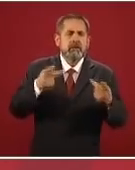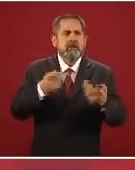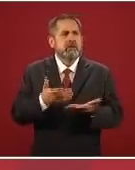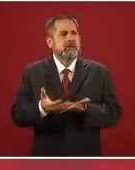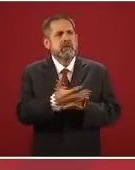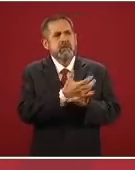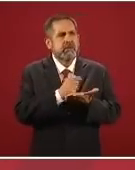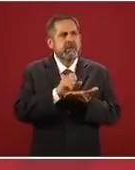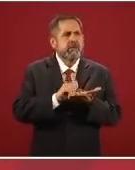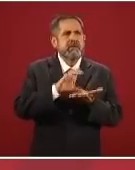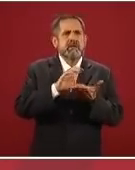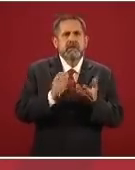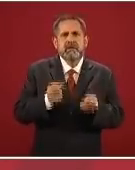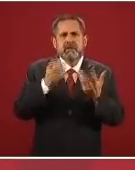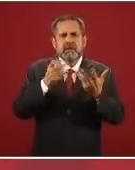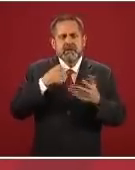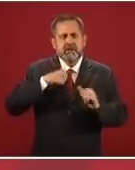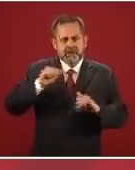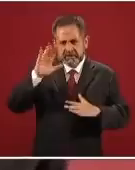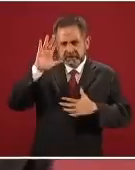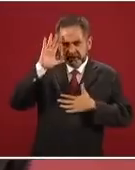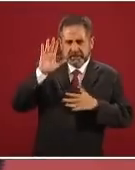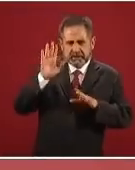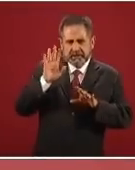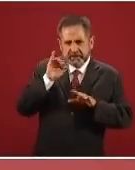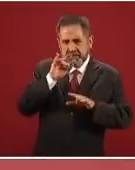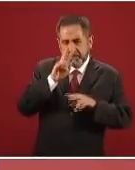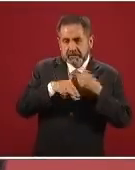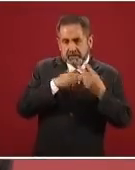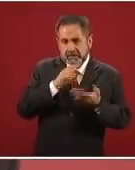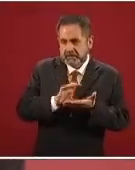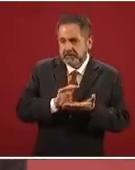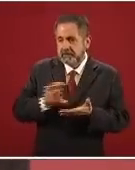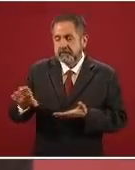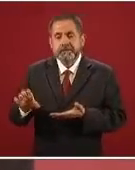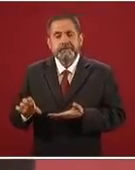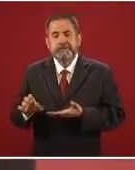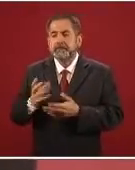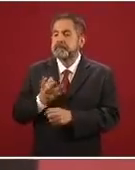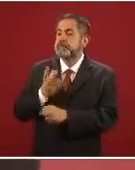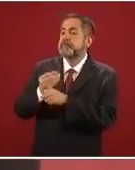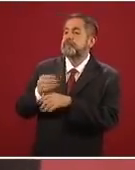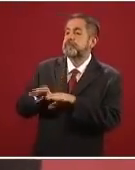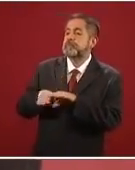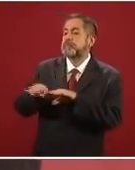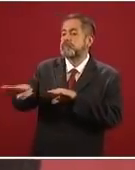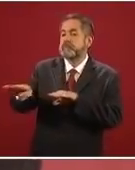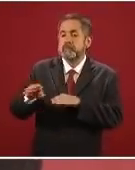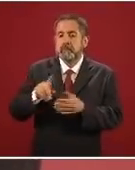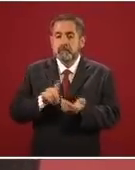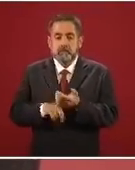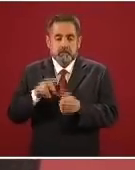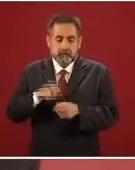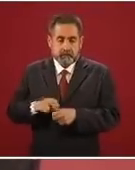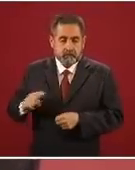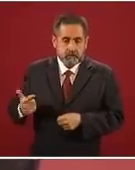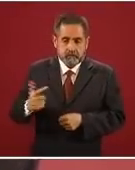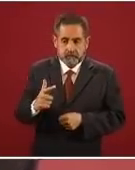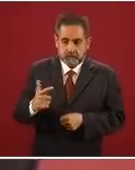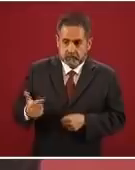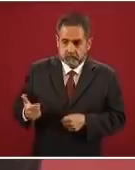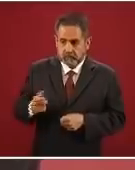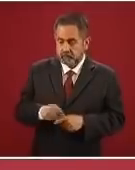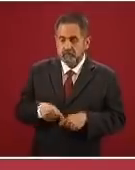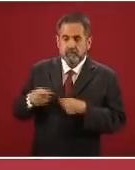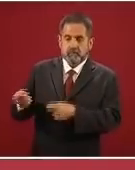tenemos el compromiso de hacer el camino de Atarjea en Guanajuato,